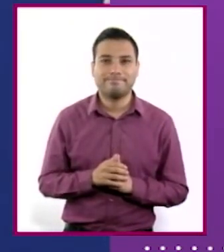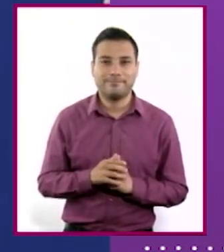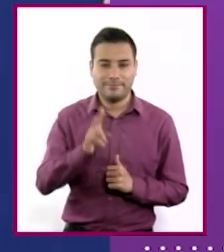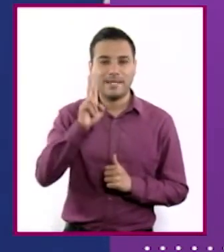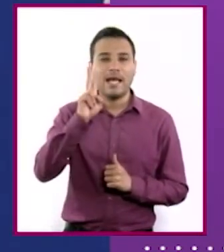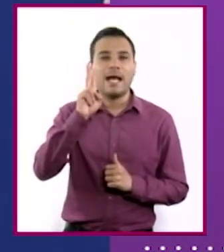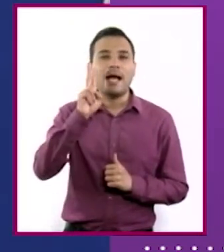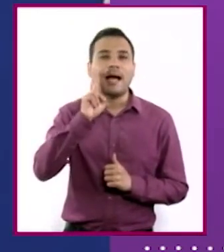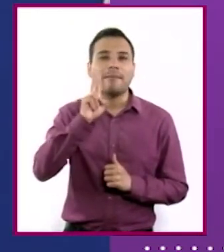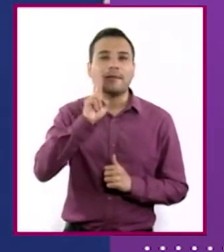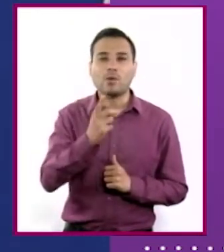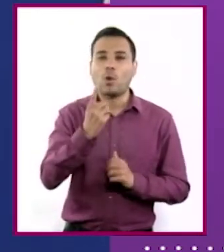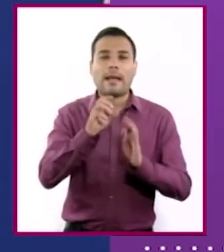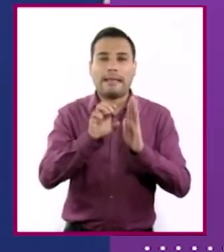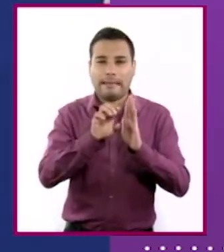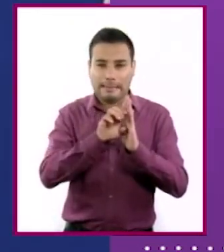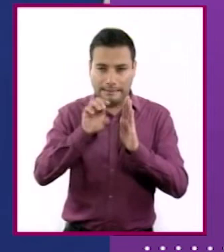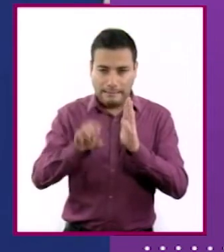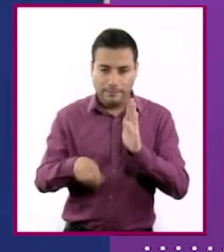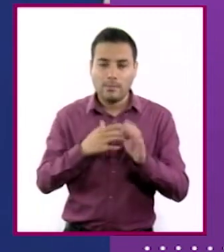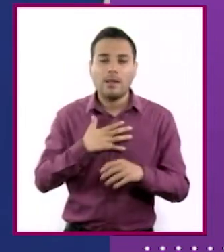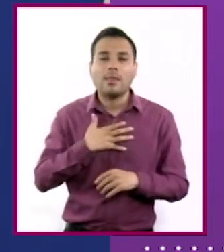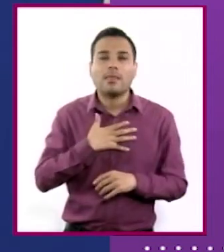Probemos un último ejercicio.